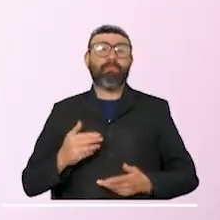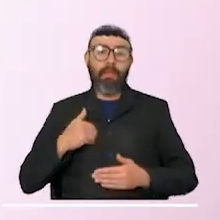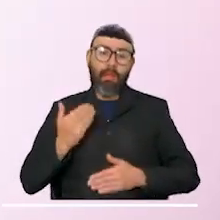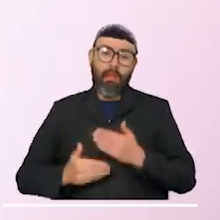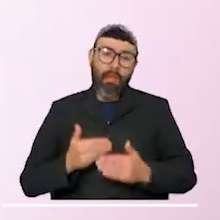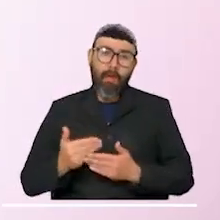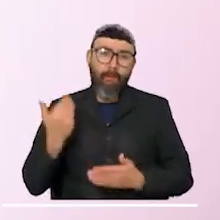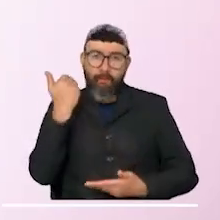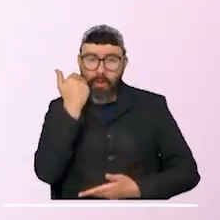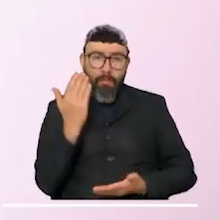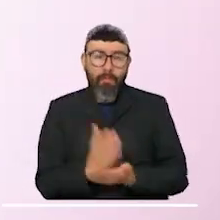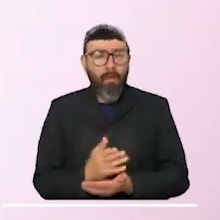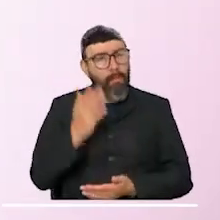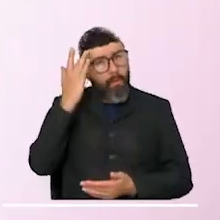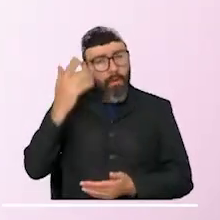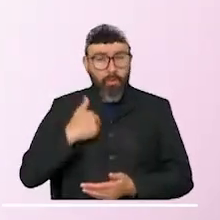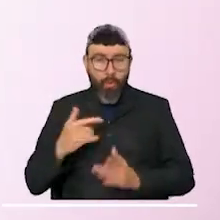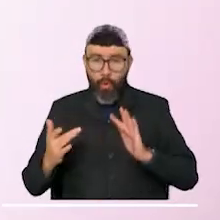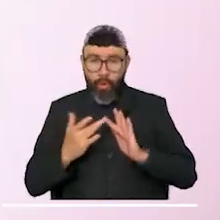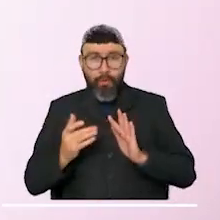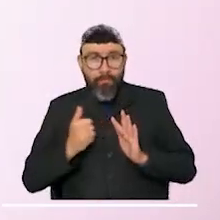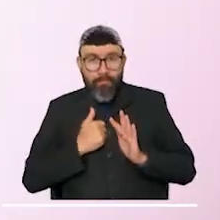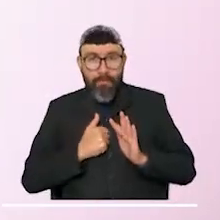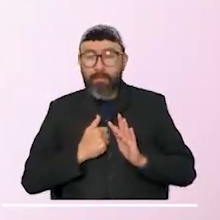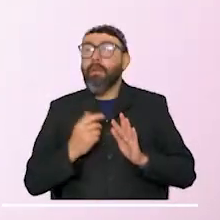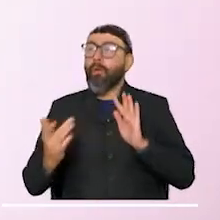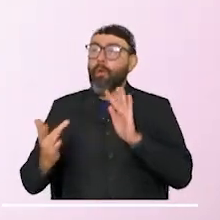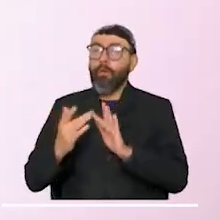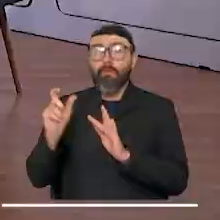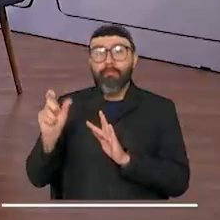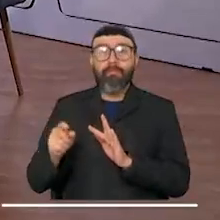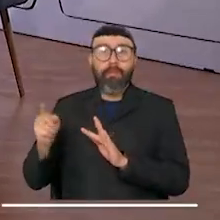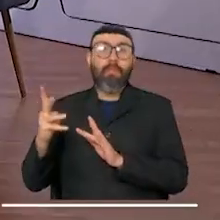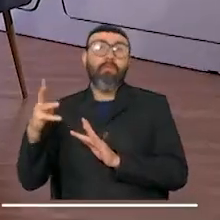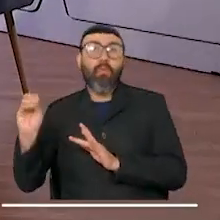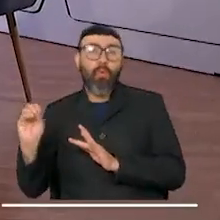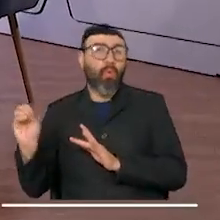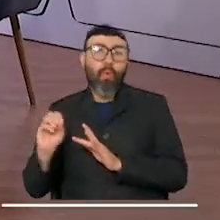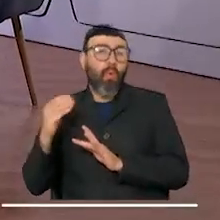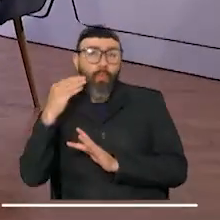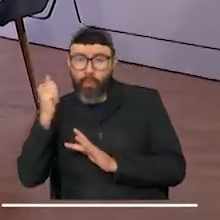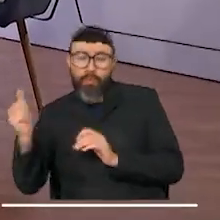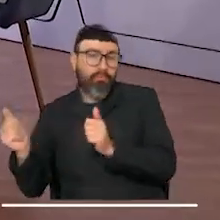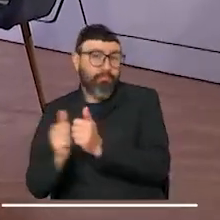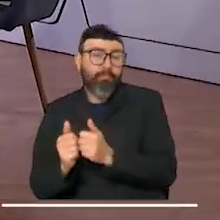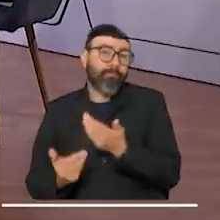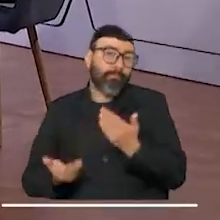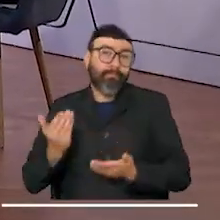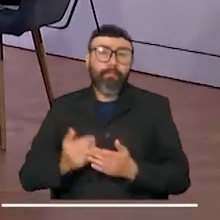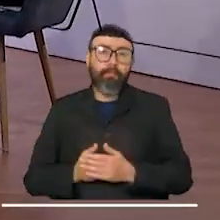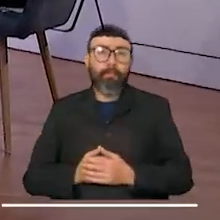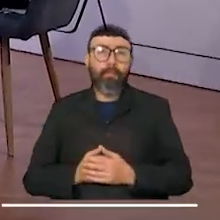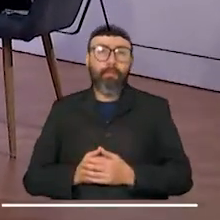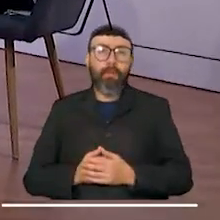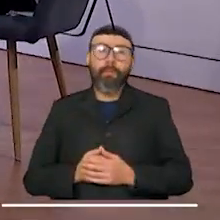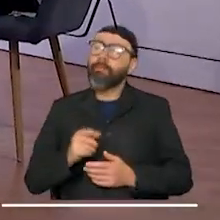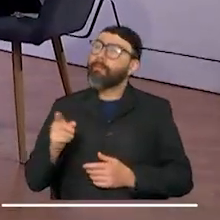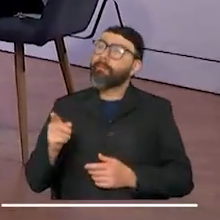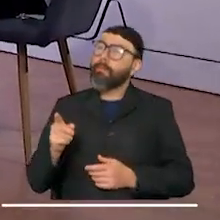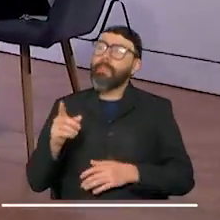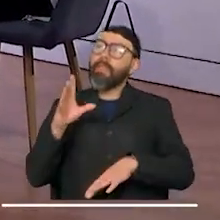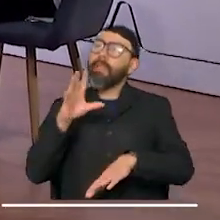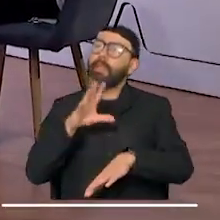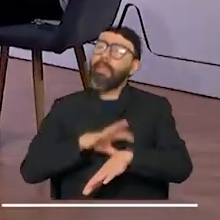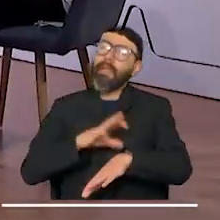en alguna parte porque es mi conexión conmigo misma y mi conexión con mi pareja entonces muy importante sí Margarita Cómo es tu experiencia médica